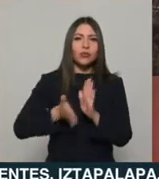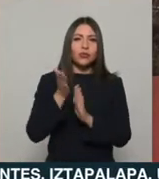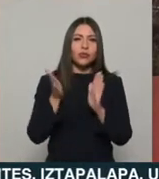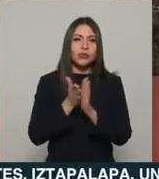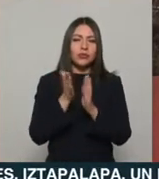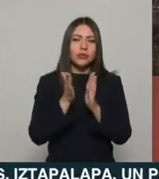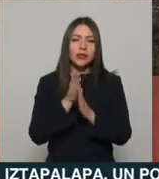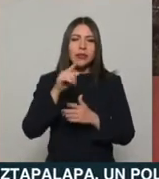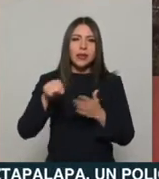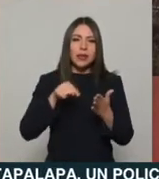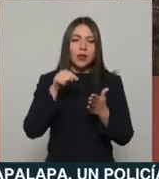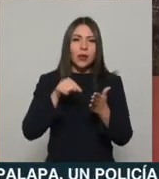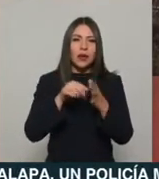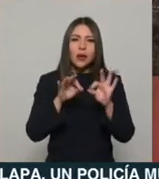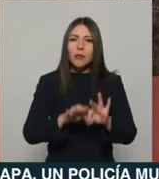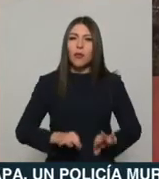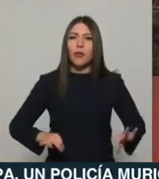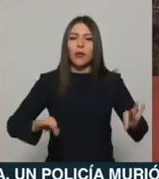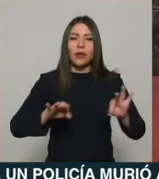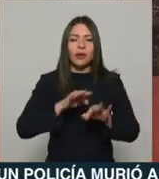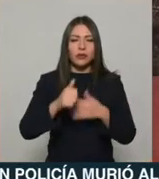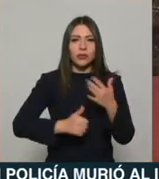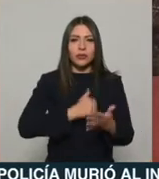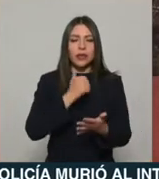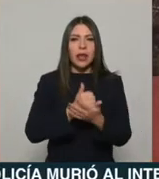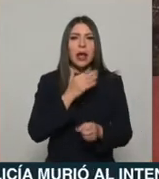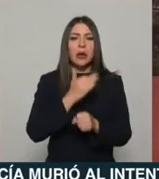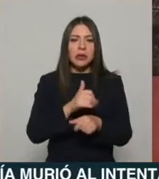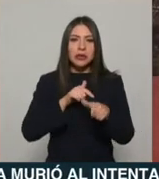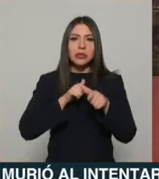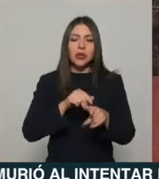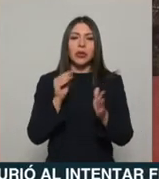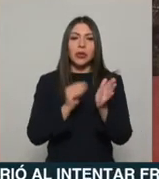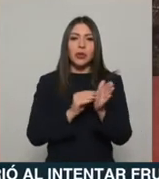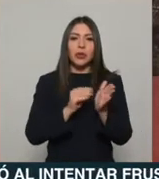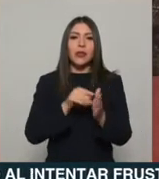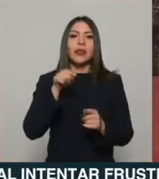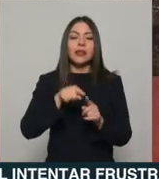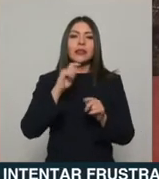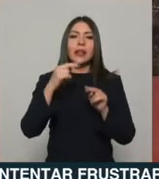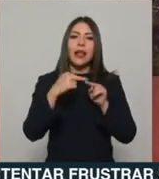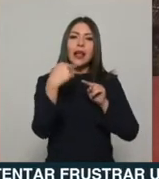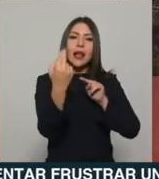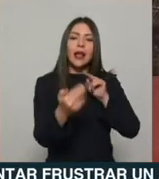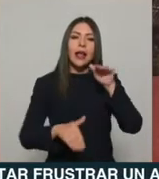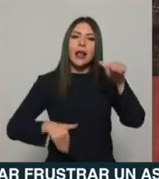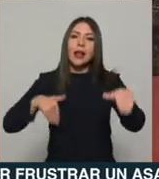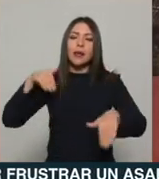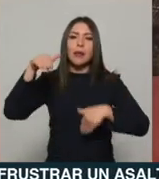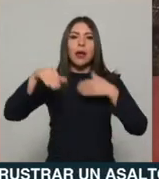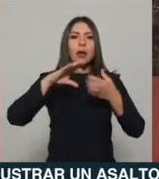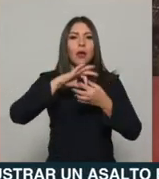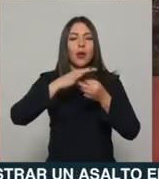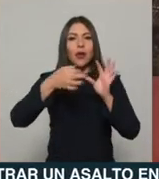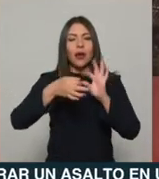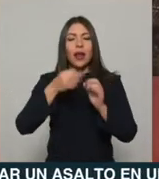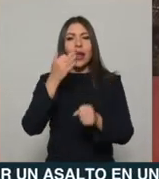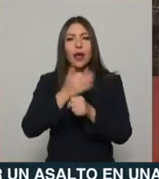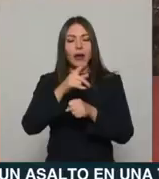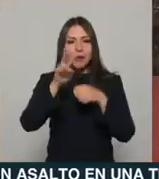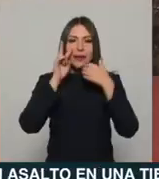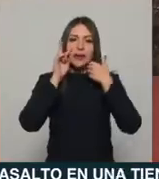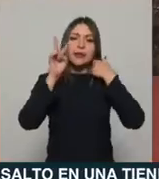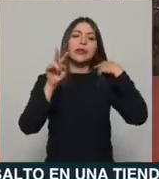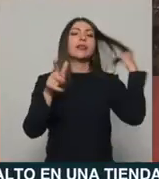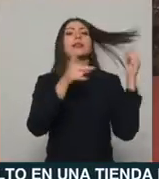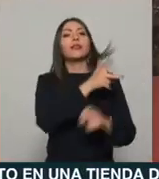la capital y que aún sigue funcionando. Entre estos tesoros está la Alberca Olímpica y hoy los voy a llevar a recorrerla,